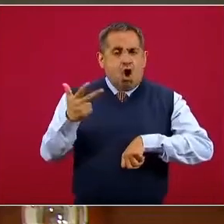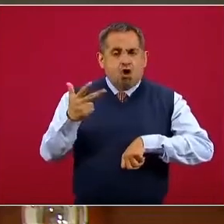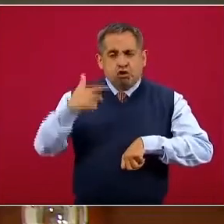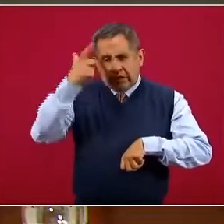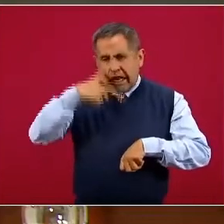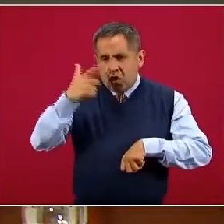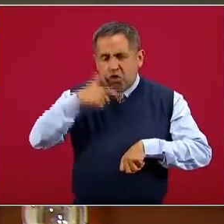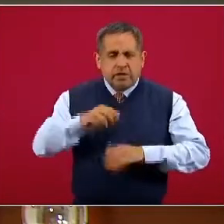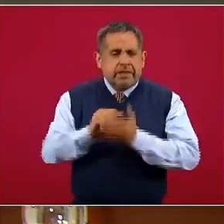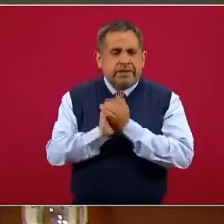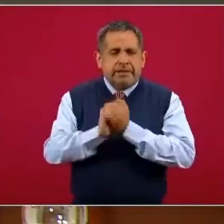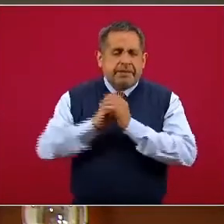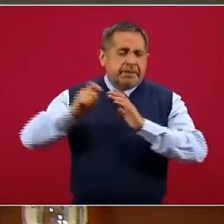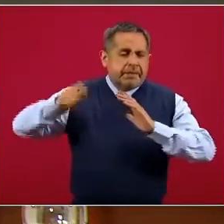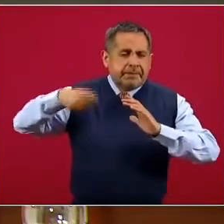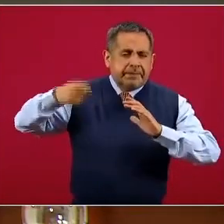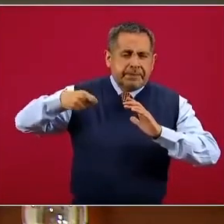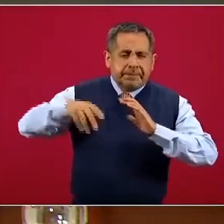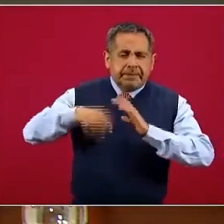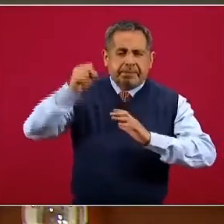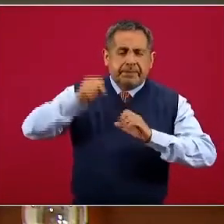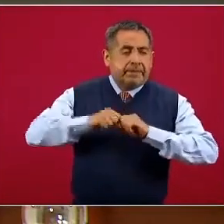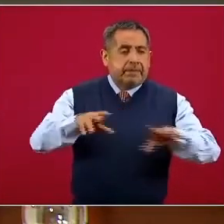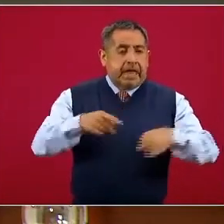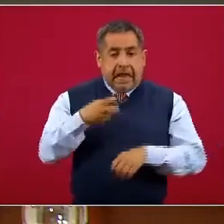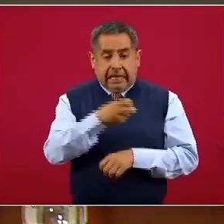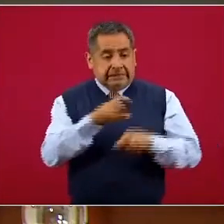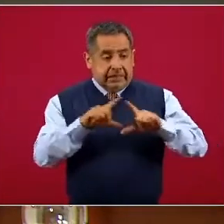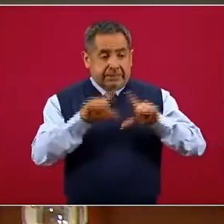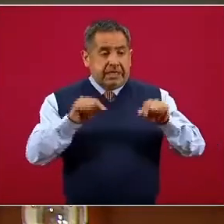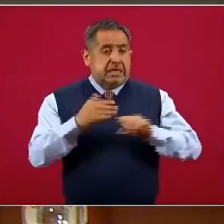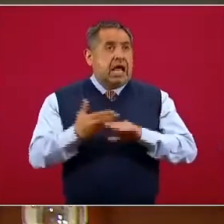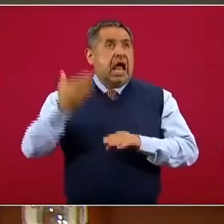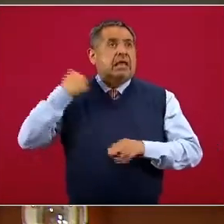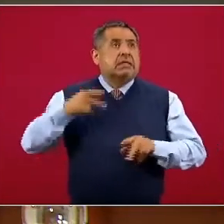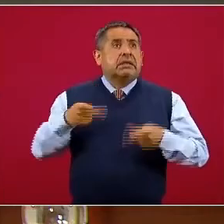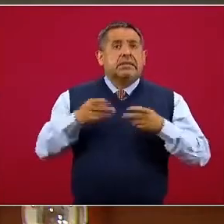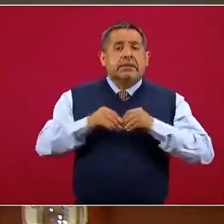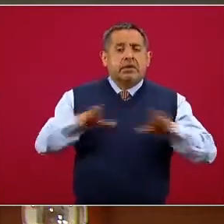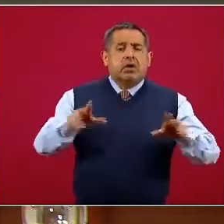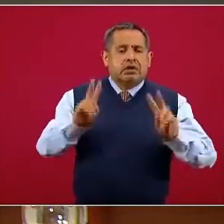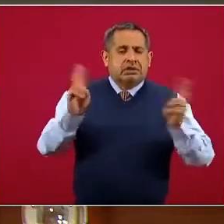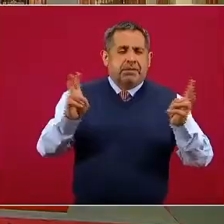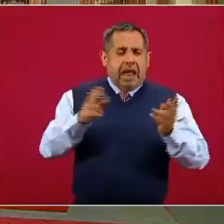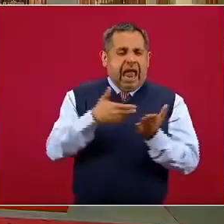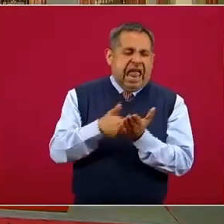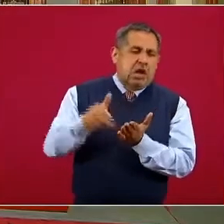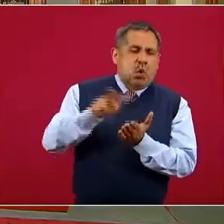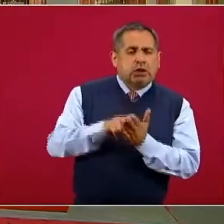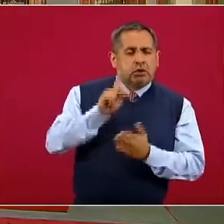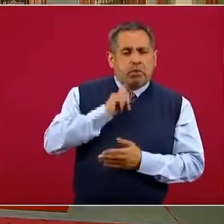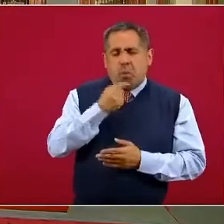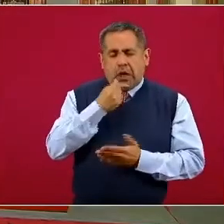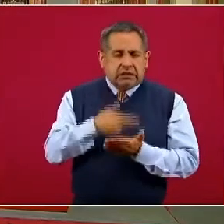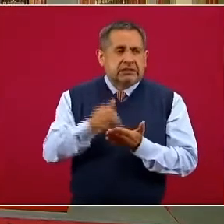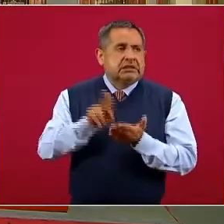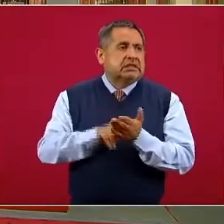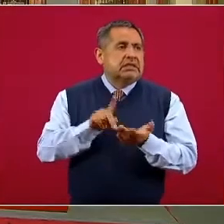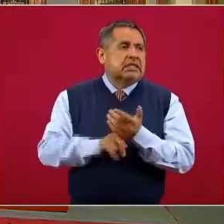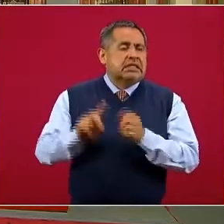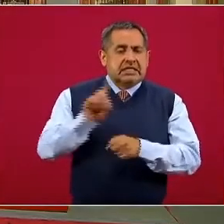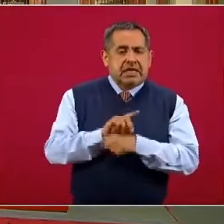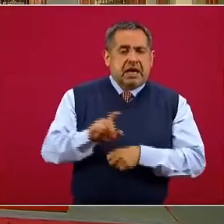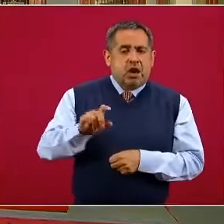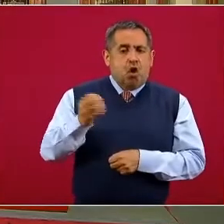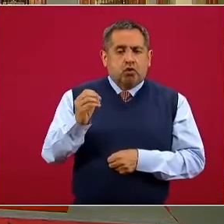de la noche. Salió a la venta el billete de héroes y heroínas de cada día el 27